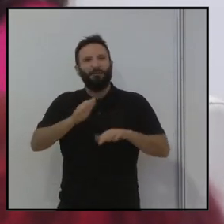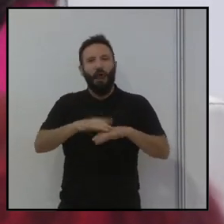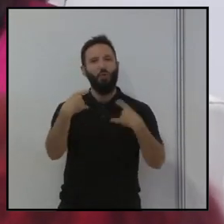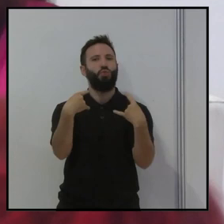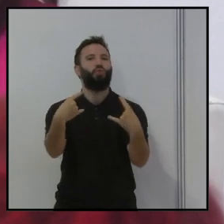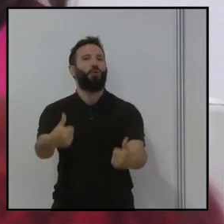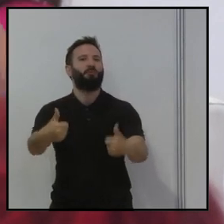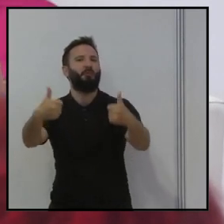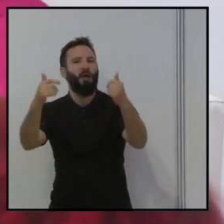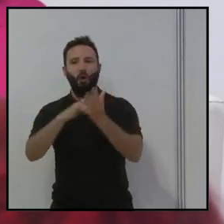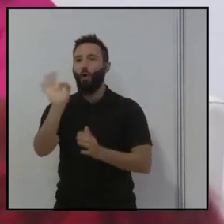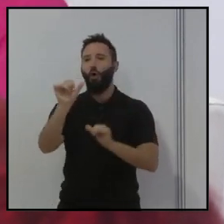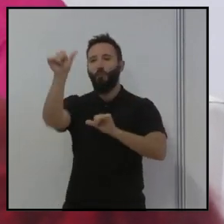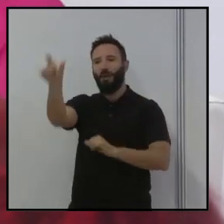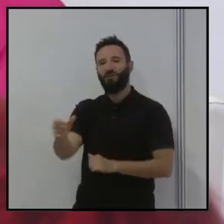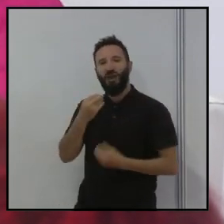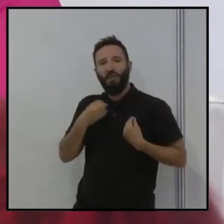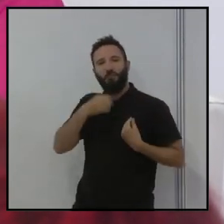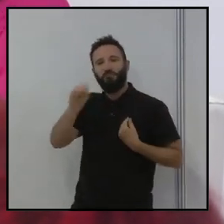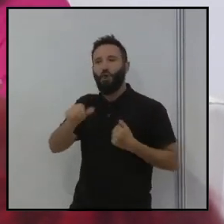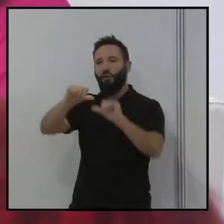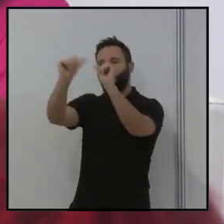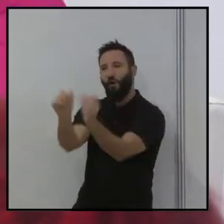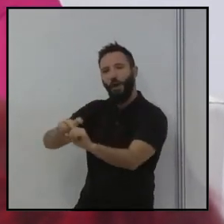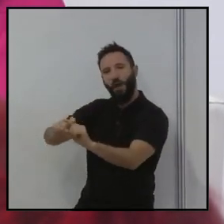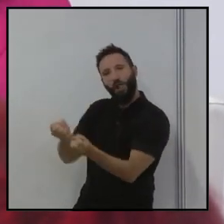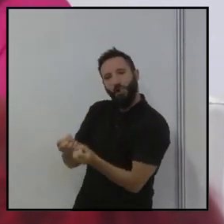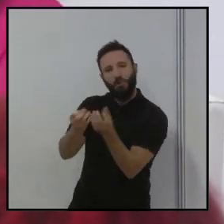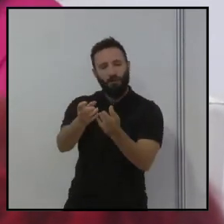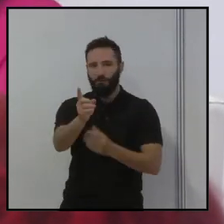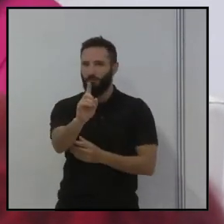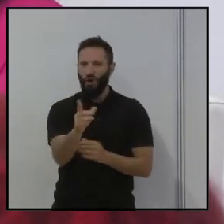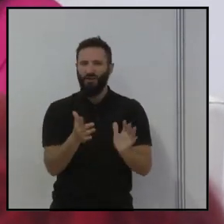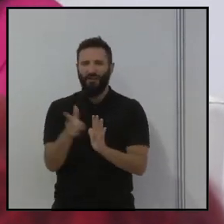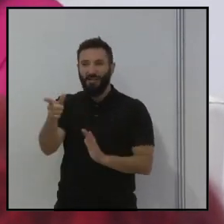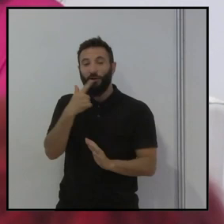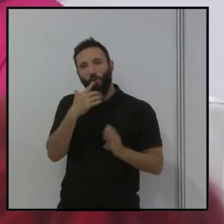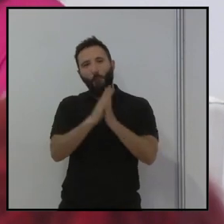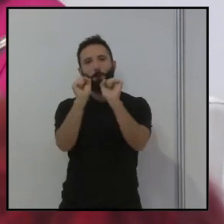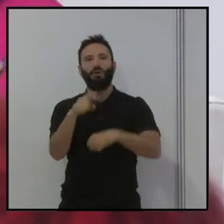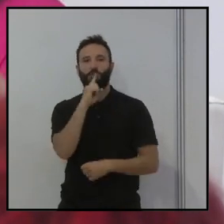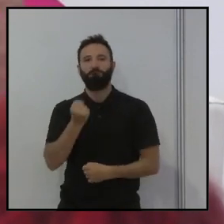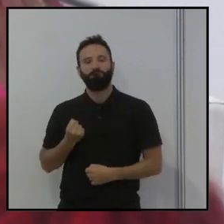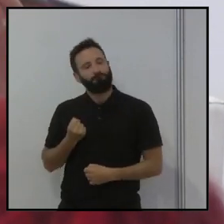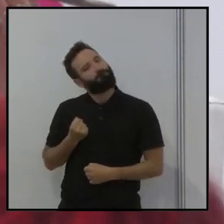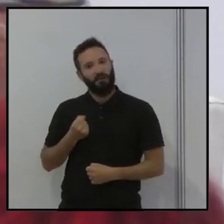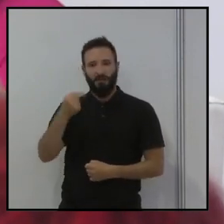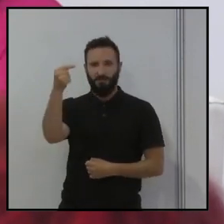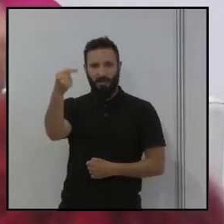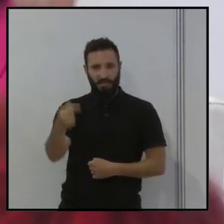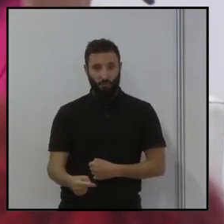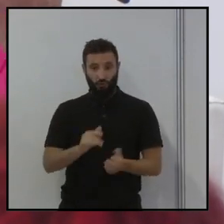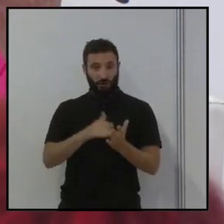la manera en que se suicida la gente, no da, pero ese pacto de silencio era súper negativo y eso ha estado imperando en los